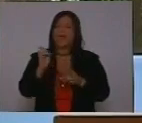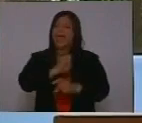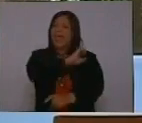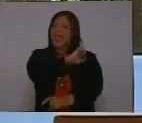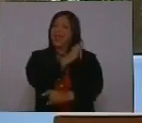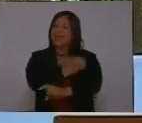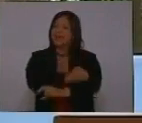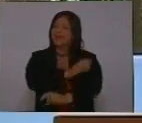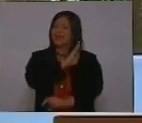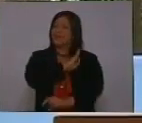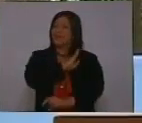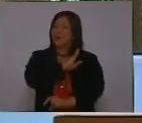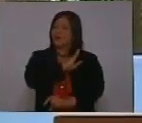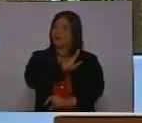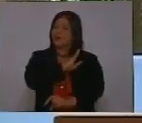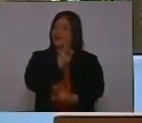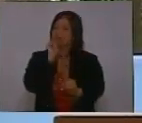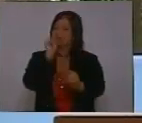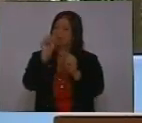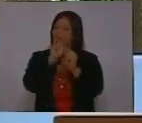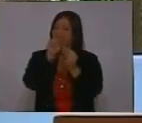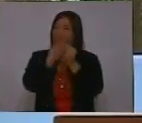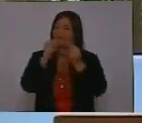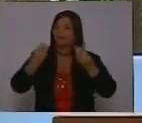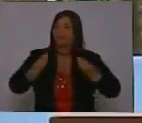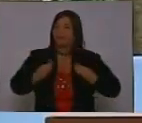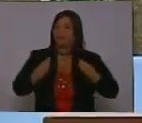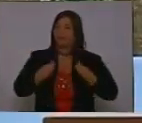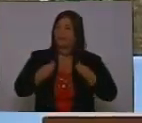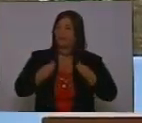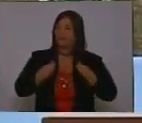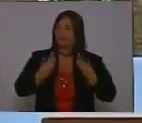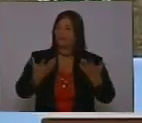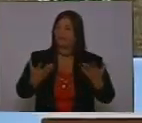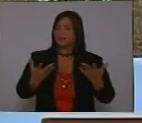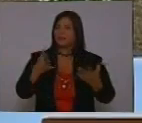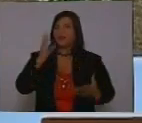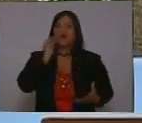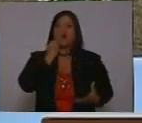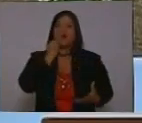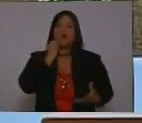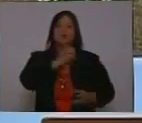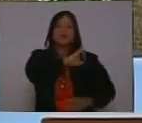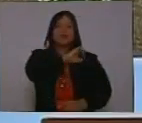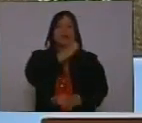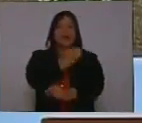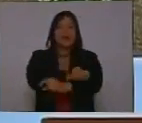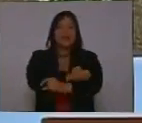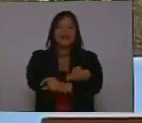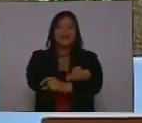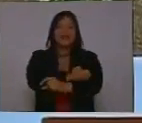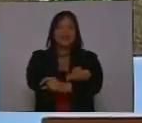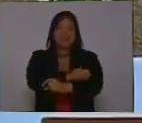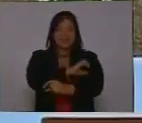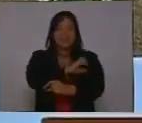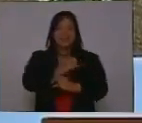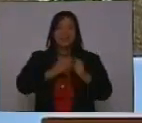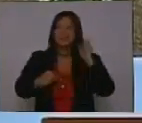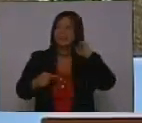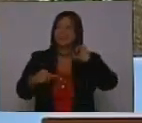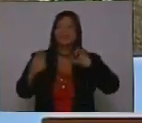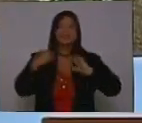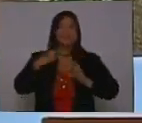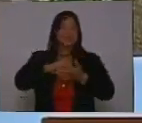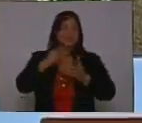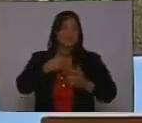particular en nuestra vida. La juventud es una energía, esa voluntad de cambiar